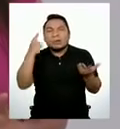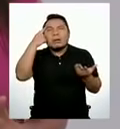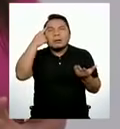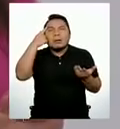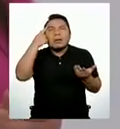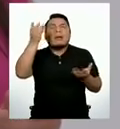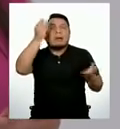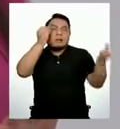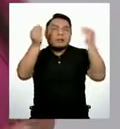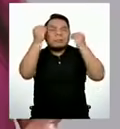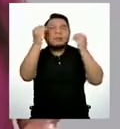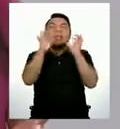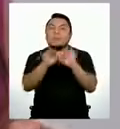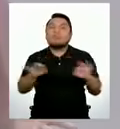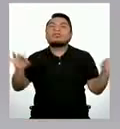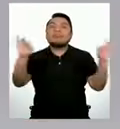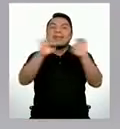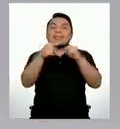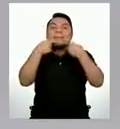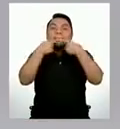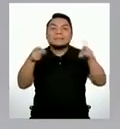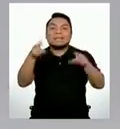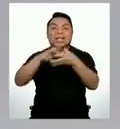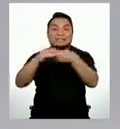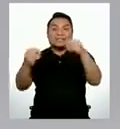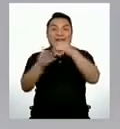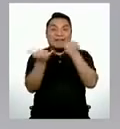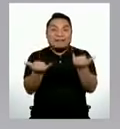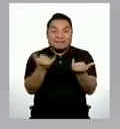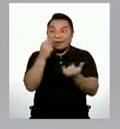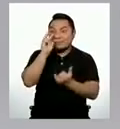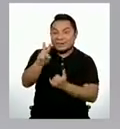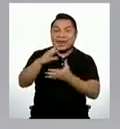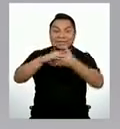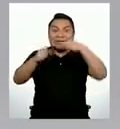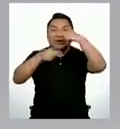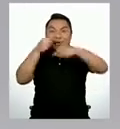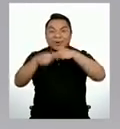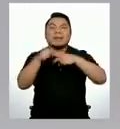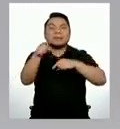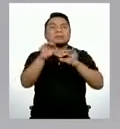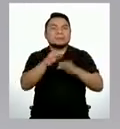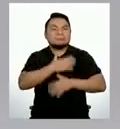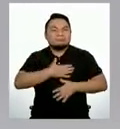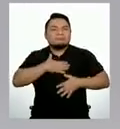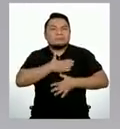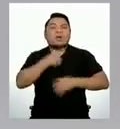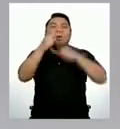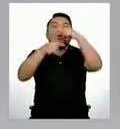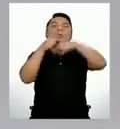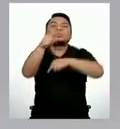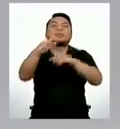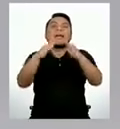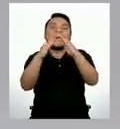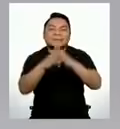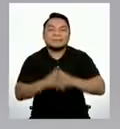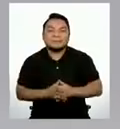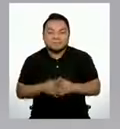ideas importantes de la historia que hemos escuchado para que luego se animen a contarlas en casa.